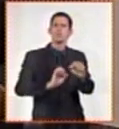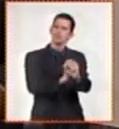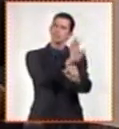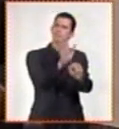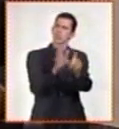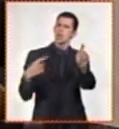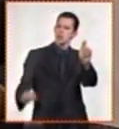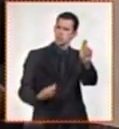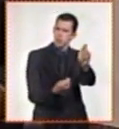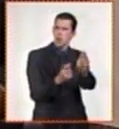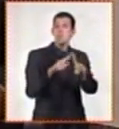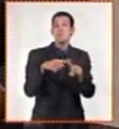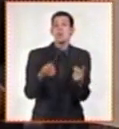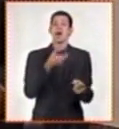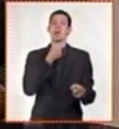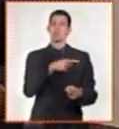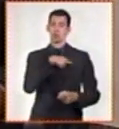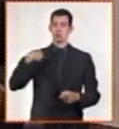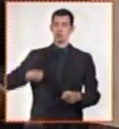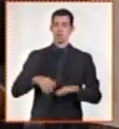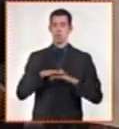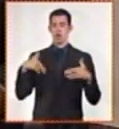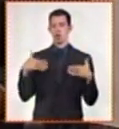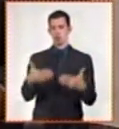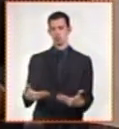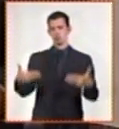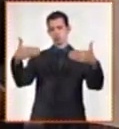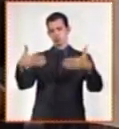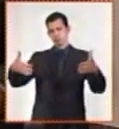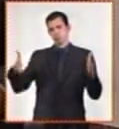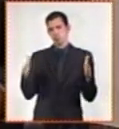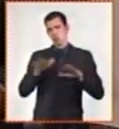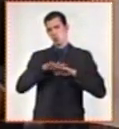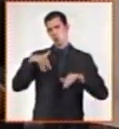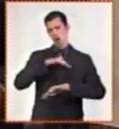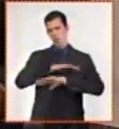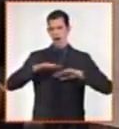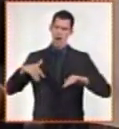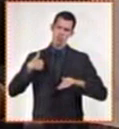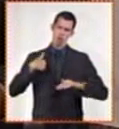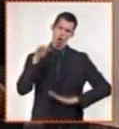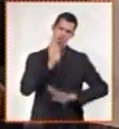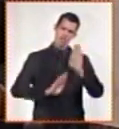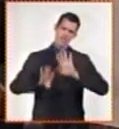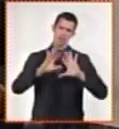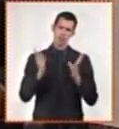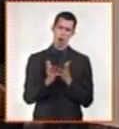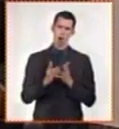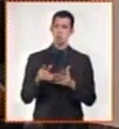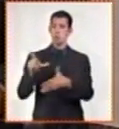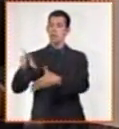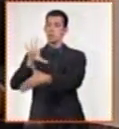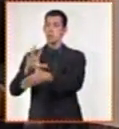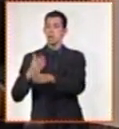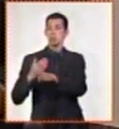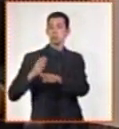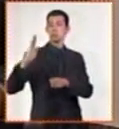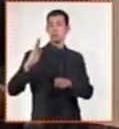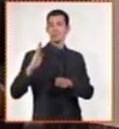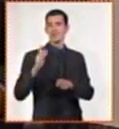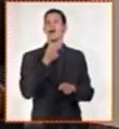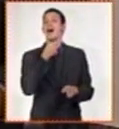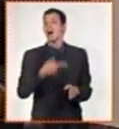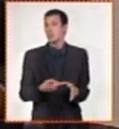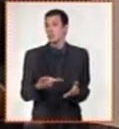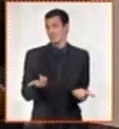de seguridad. En Serrano, São Paulo, Brasil, el gobierno local vacunó a sus ciudadanos con la vacuna